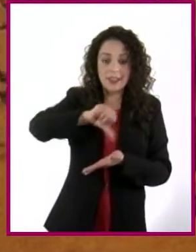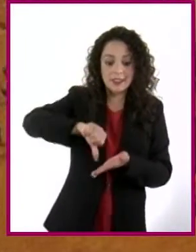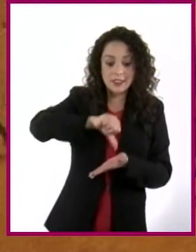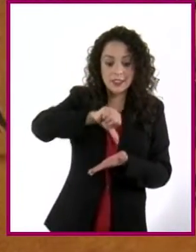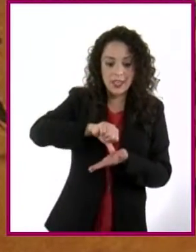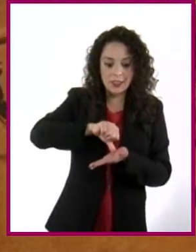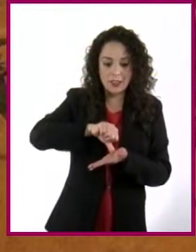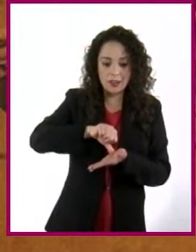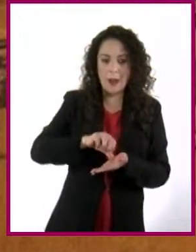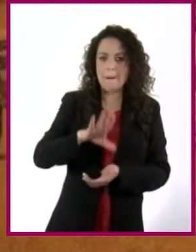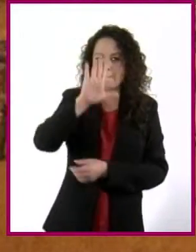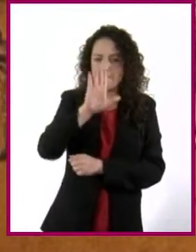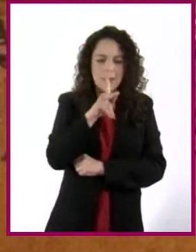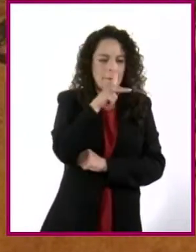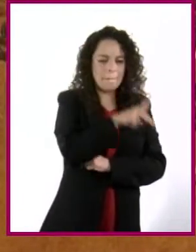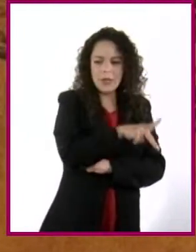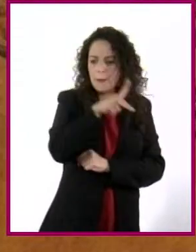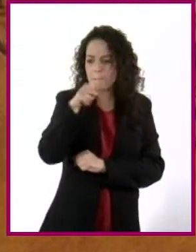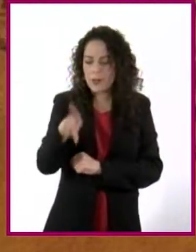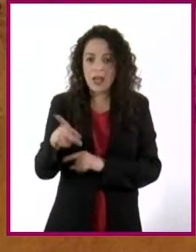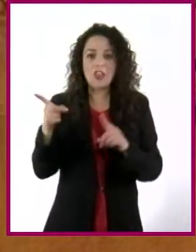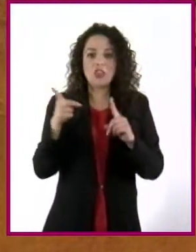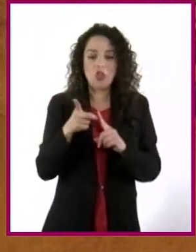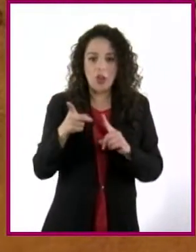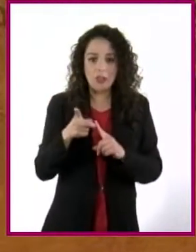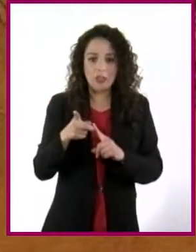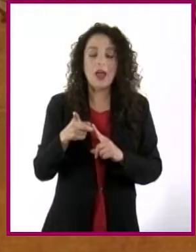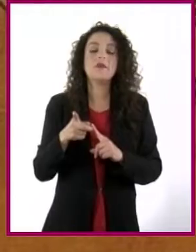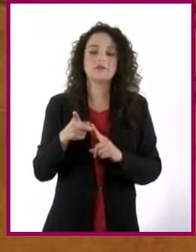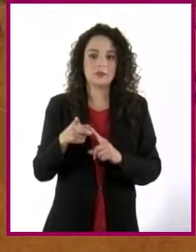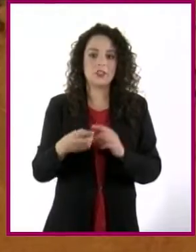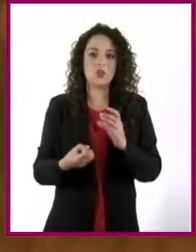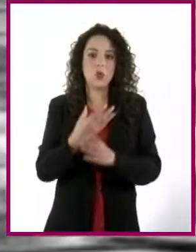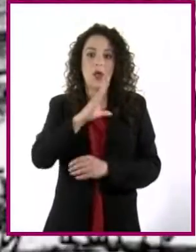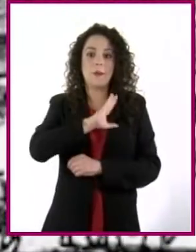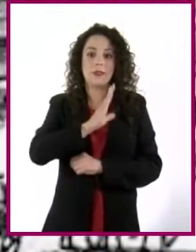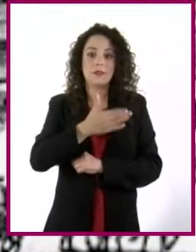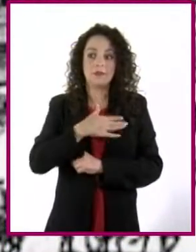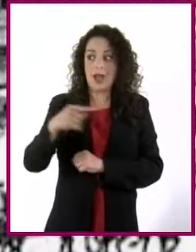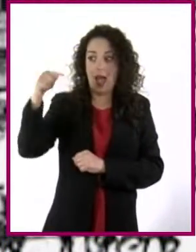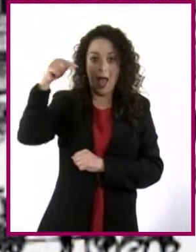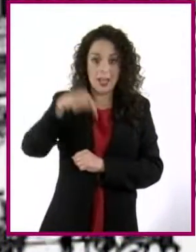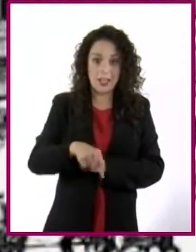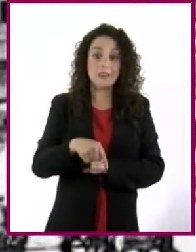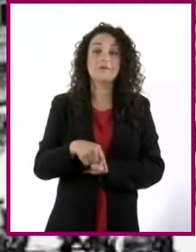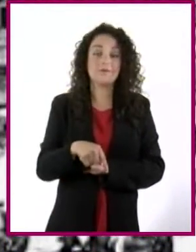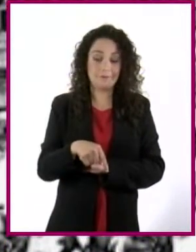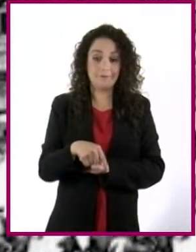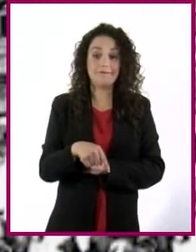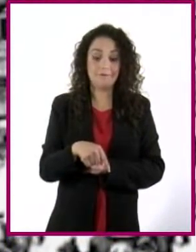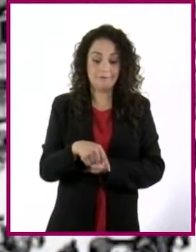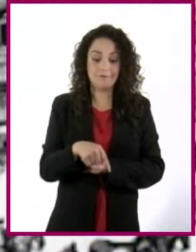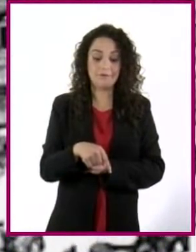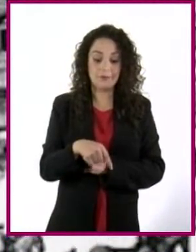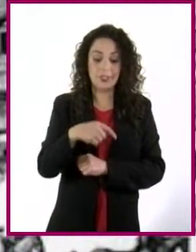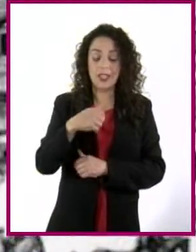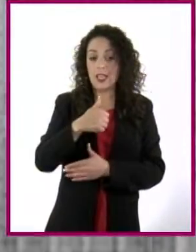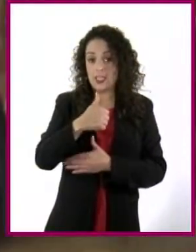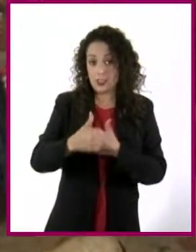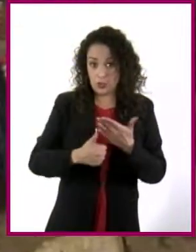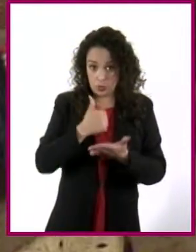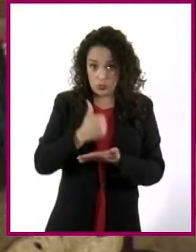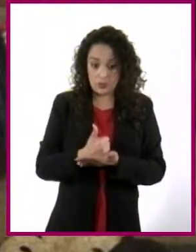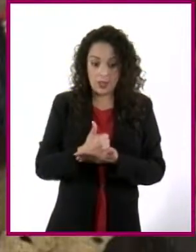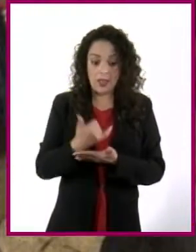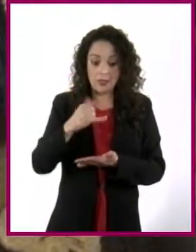algo parecido sucedía en el enorme territorio de la Nueva España. Además de la capital, la zona central del